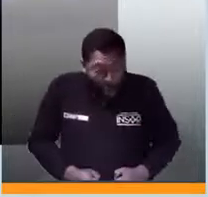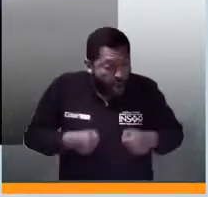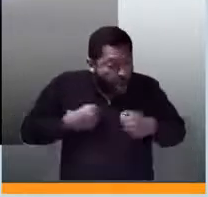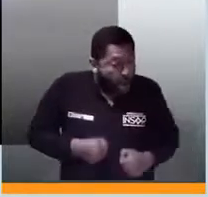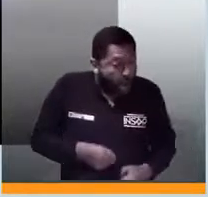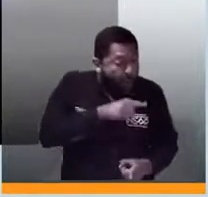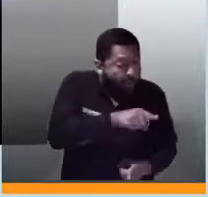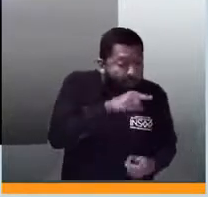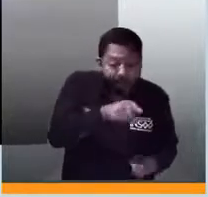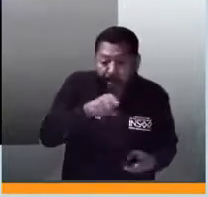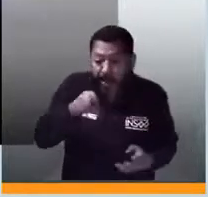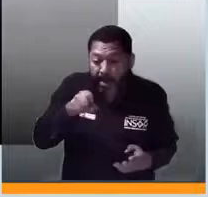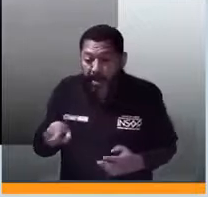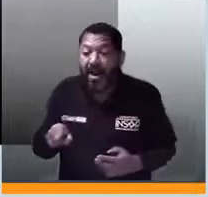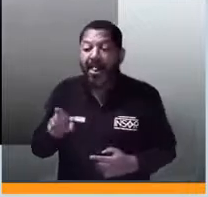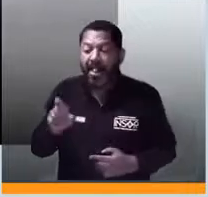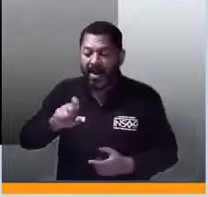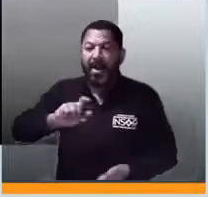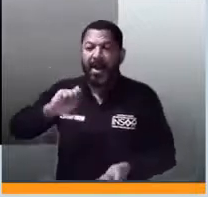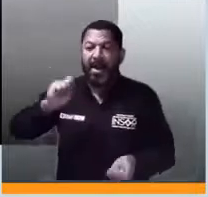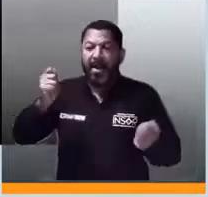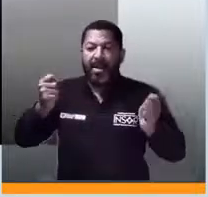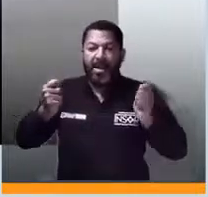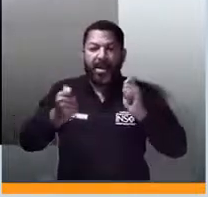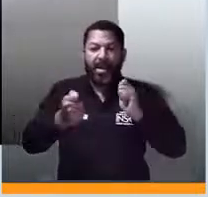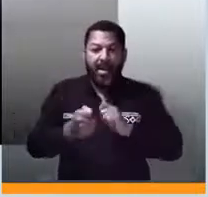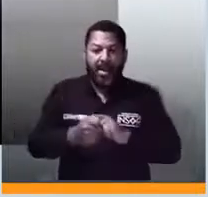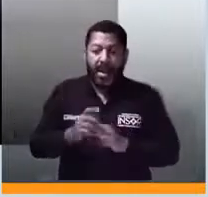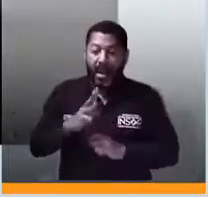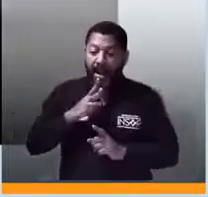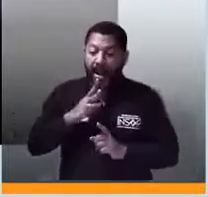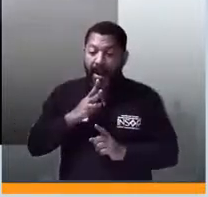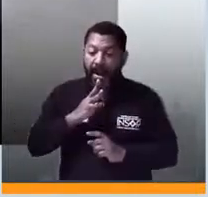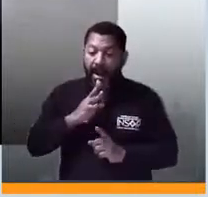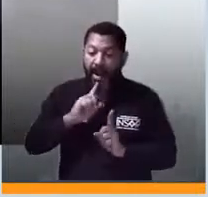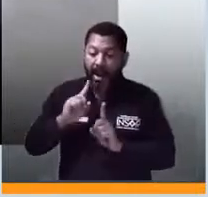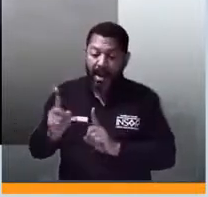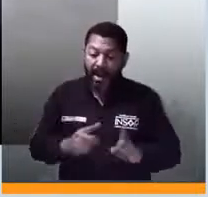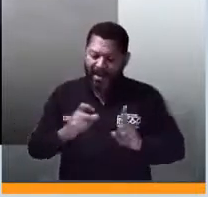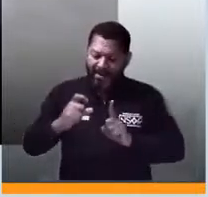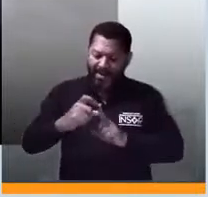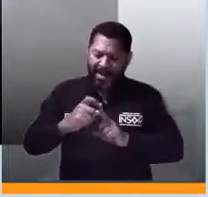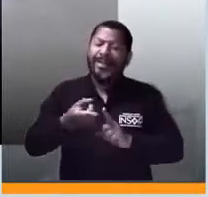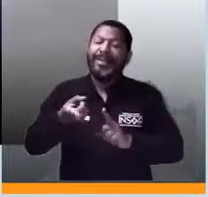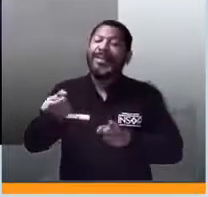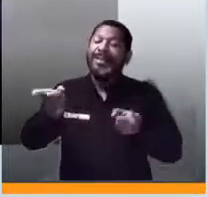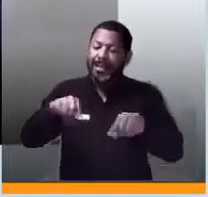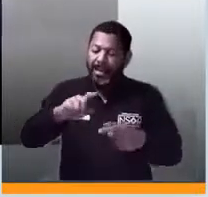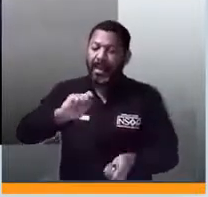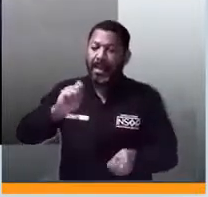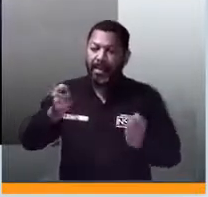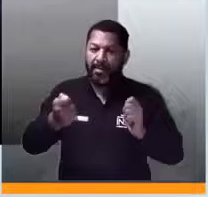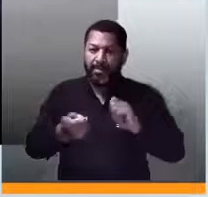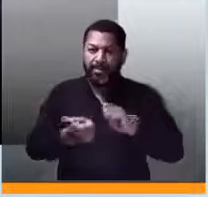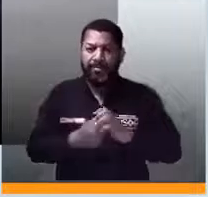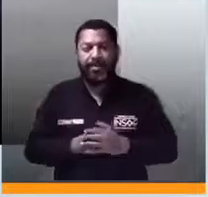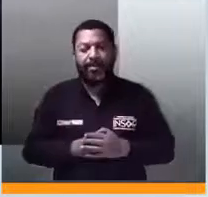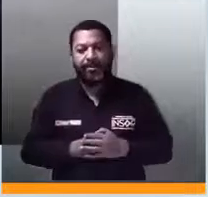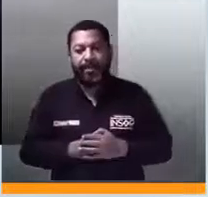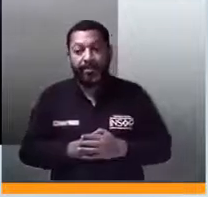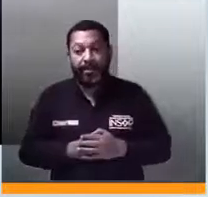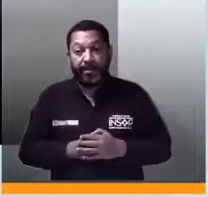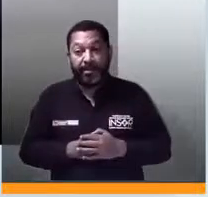y hasta las mismas palabras tienen que cambiar. Entonces, que un estudiante no entre a una carrera,